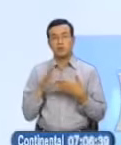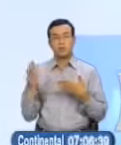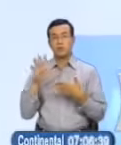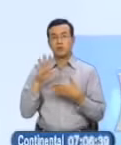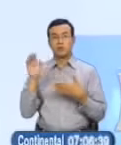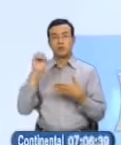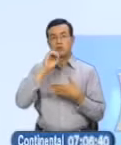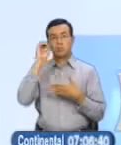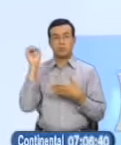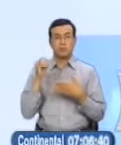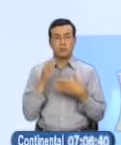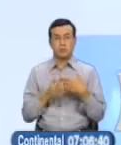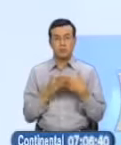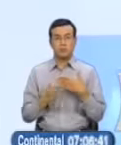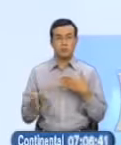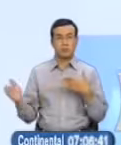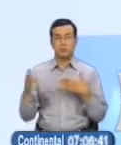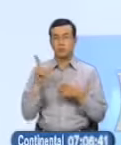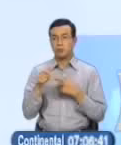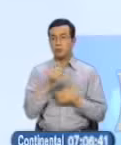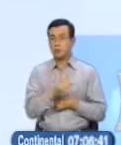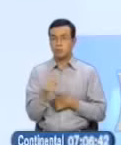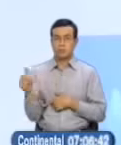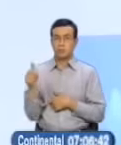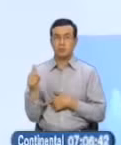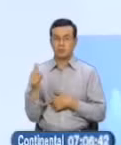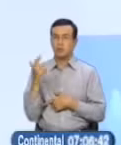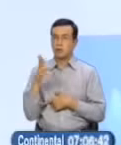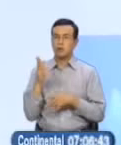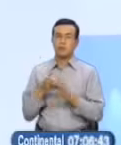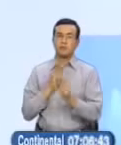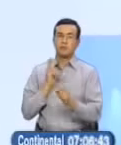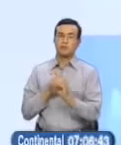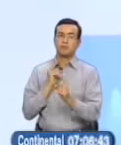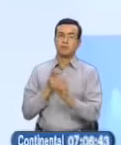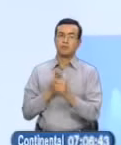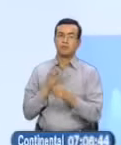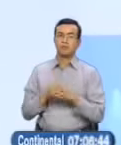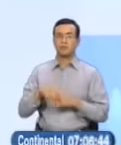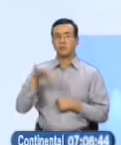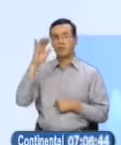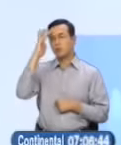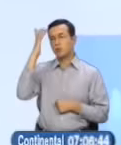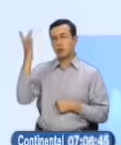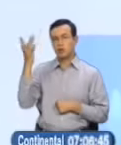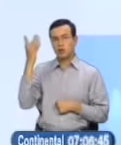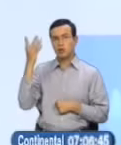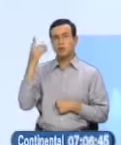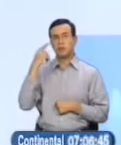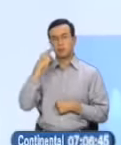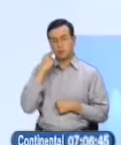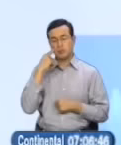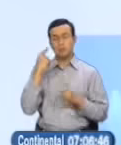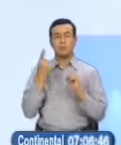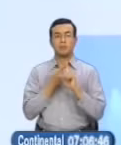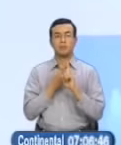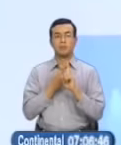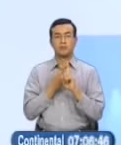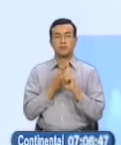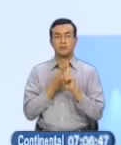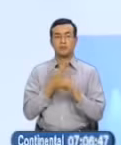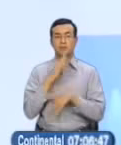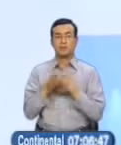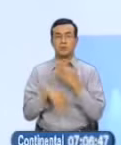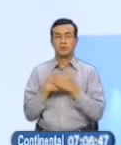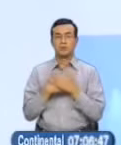el 50% de estas personas hayan salido. ¿Hayan salido mediante qué mecanismos? En primer lugar, todo